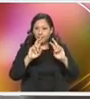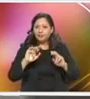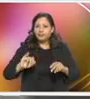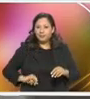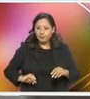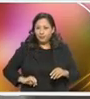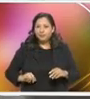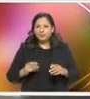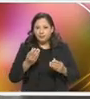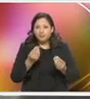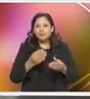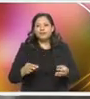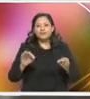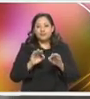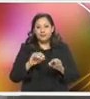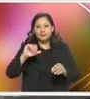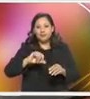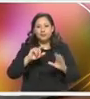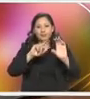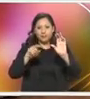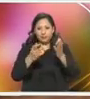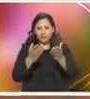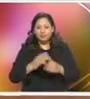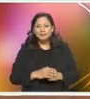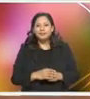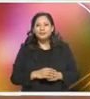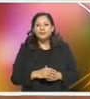muy interesantes y muy importantes hoy en tus ciudades.